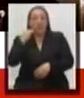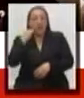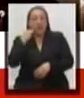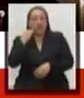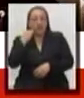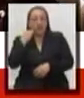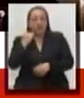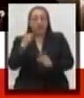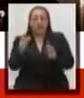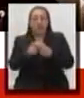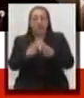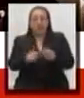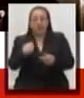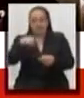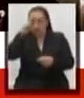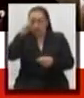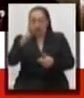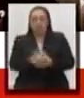congresista de la República,